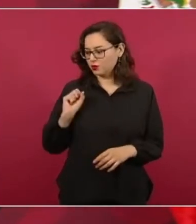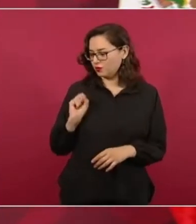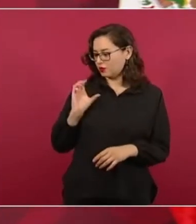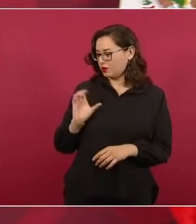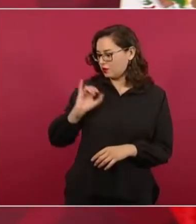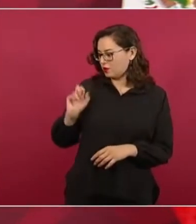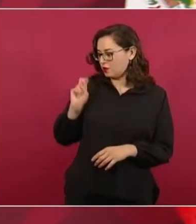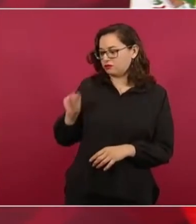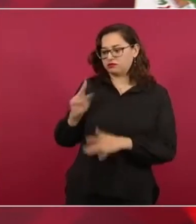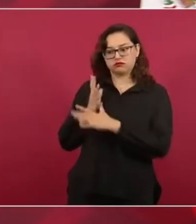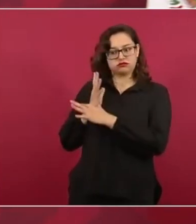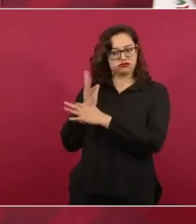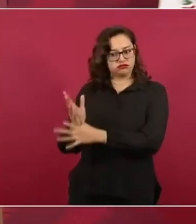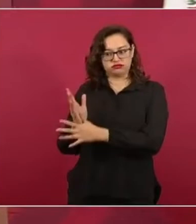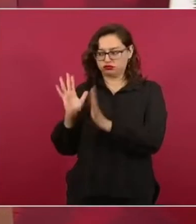es un fraude legal,